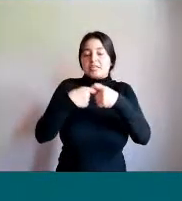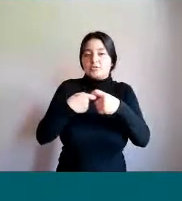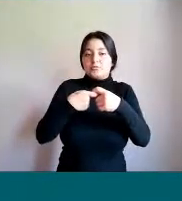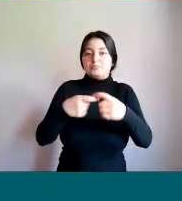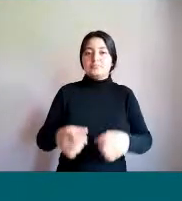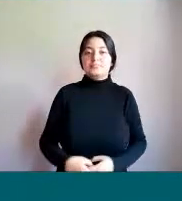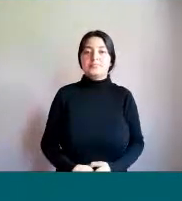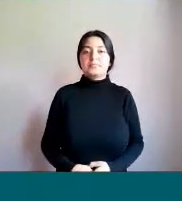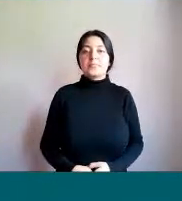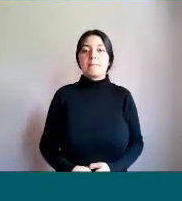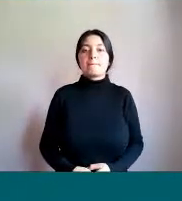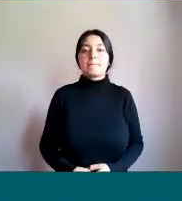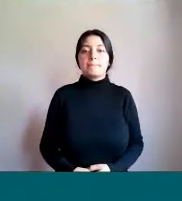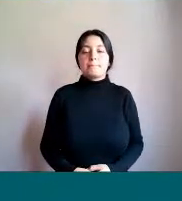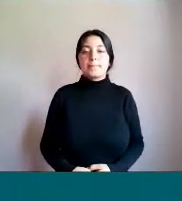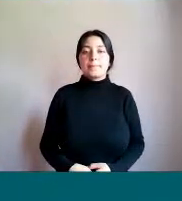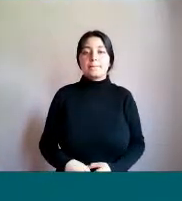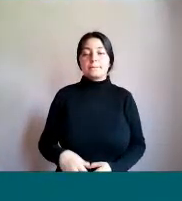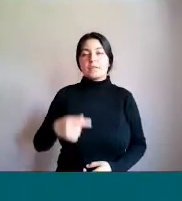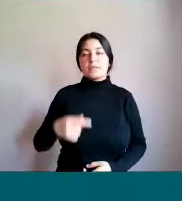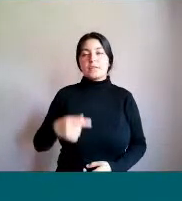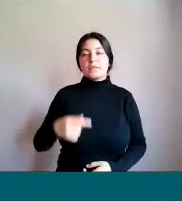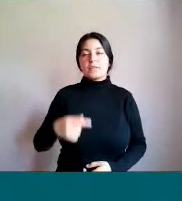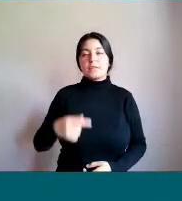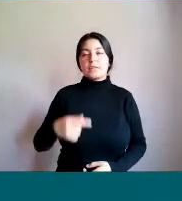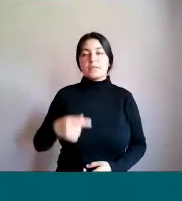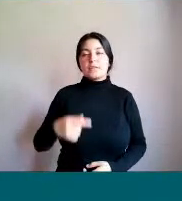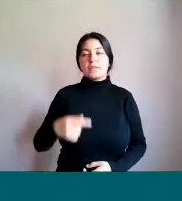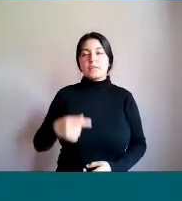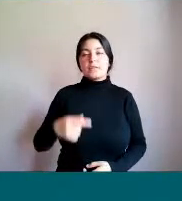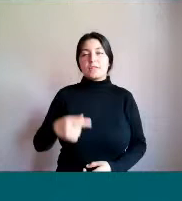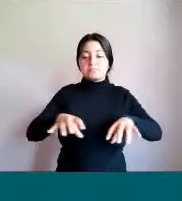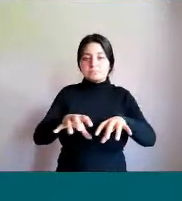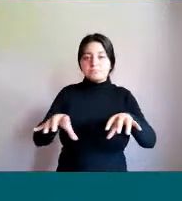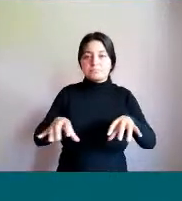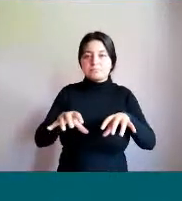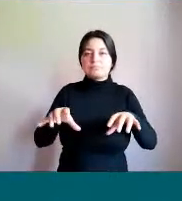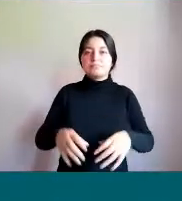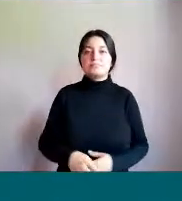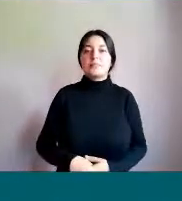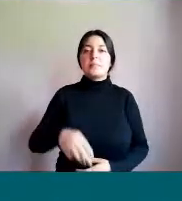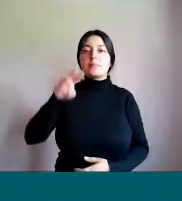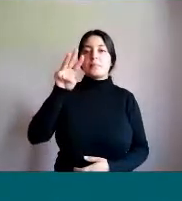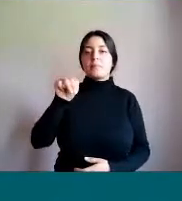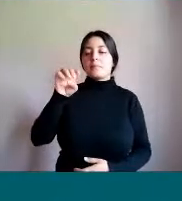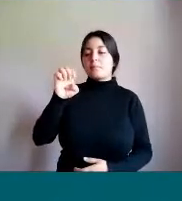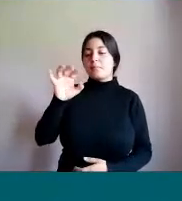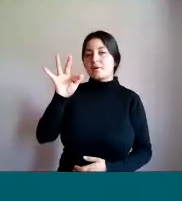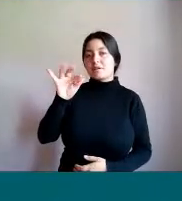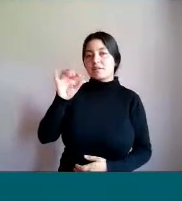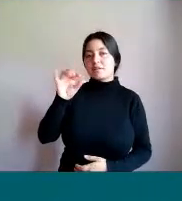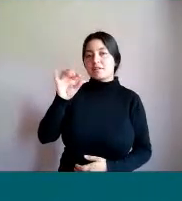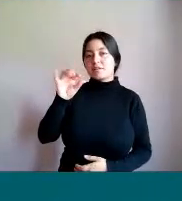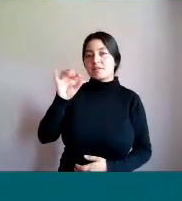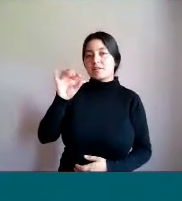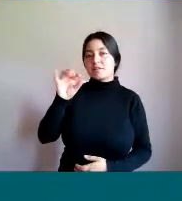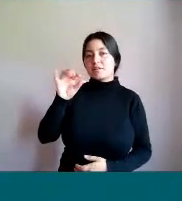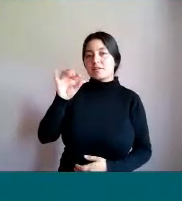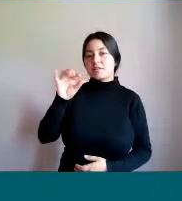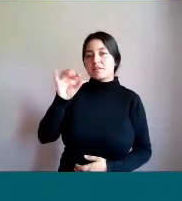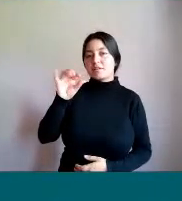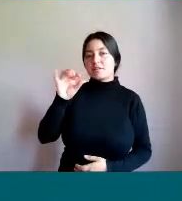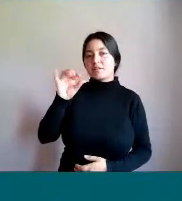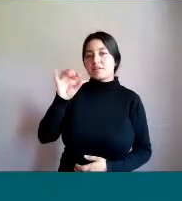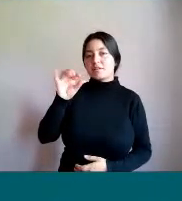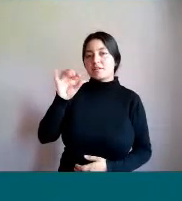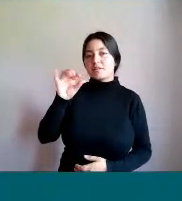Entonces, yo puedo hacer un ejercicio que sería la métrica, ¿vale? Yo cojo una poesía y la mido. Digo si rima